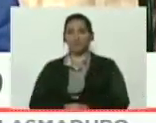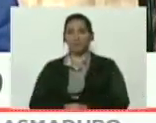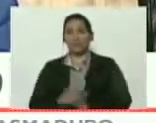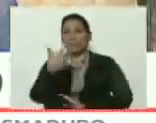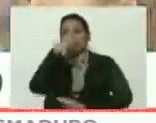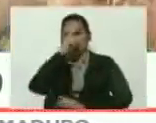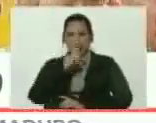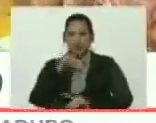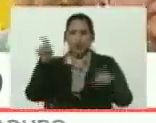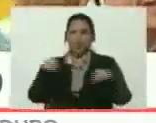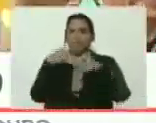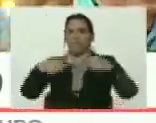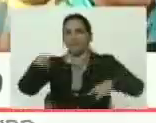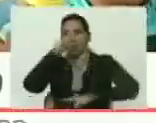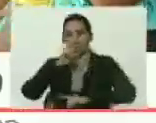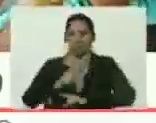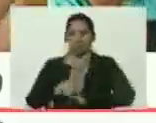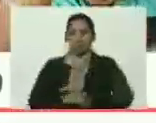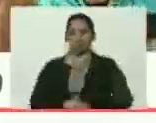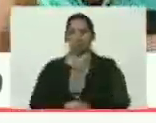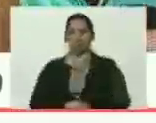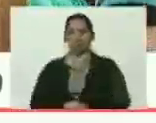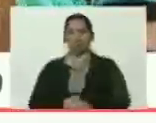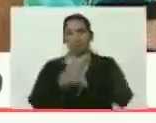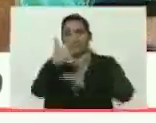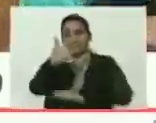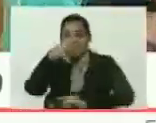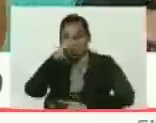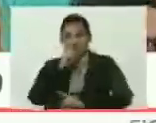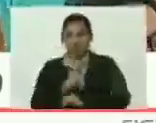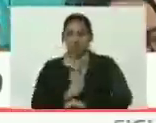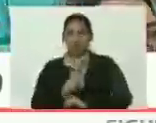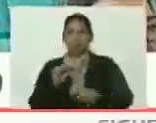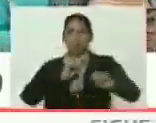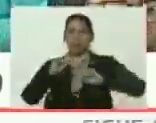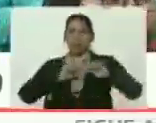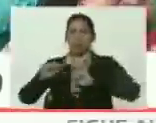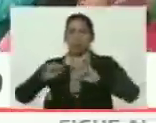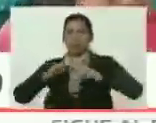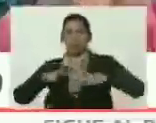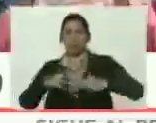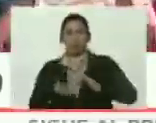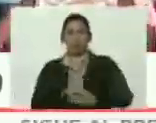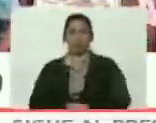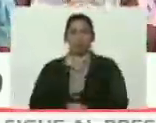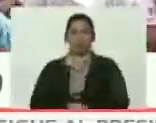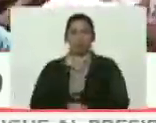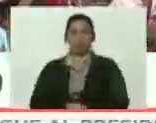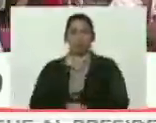3 años, feliz cumpleaños. 3 años el movimiento de recreadores y recreadora.